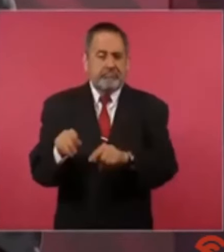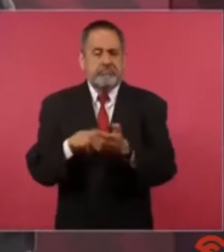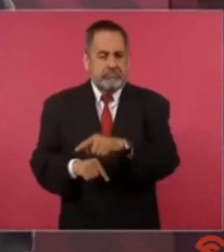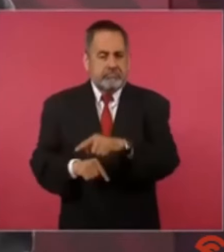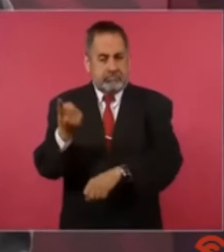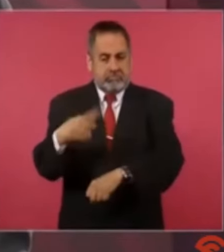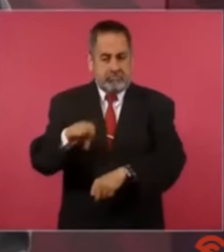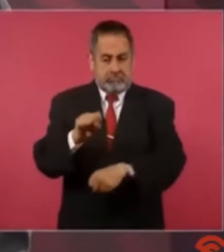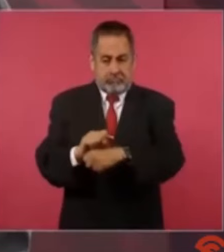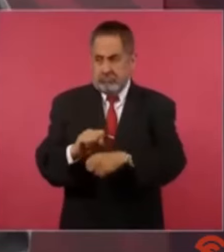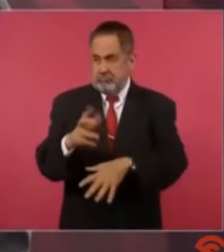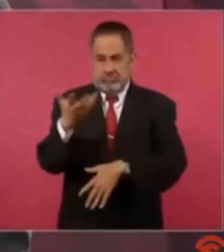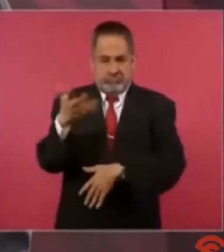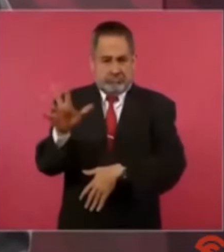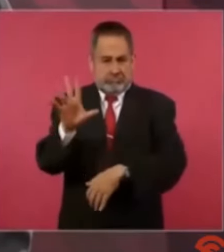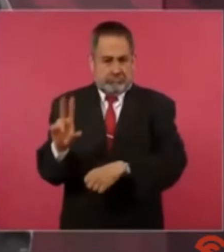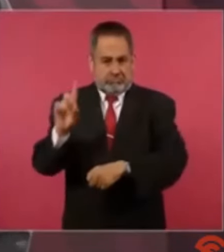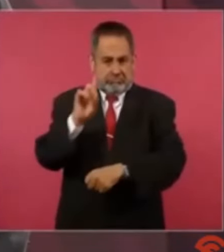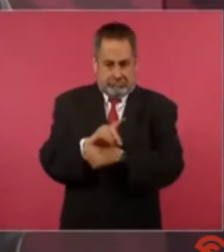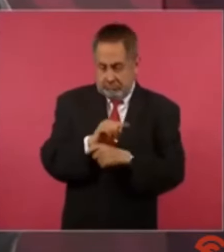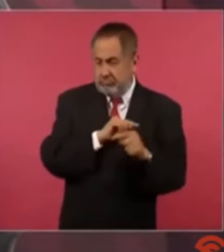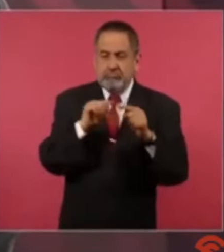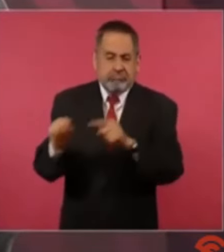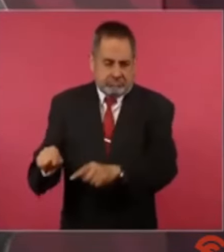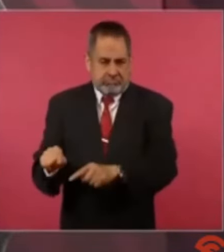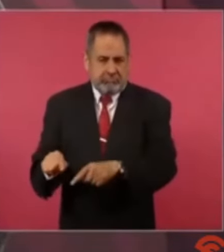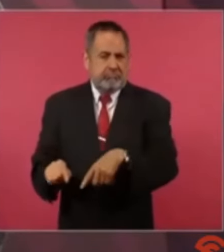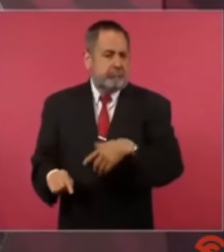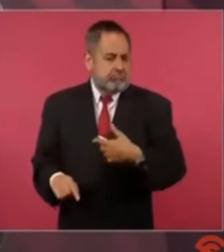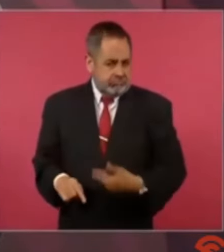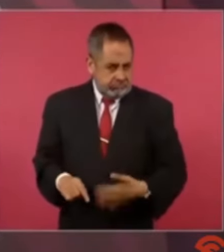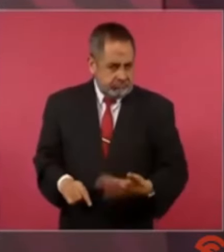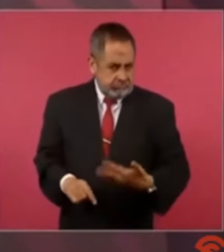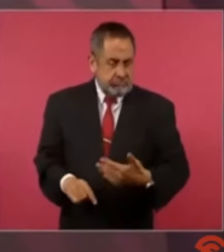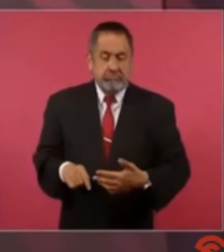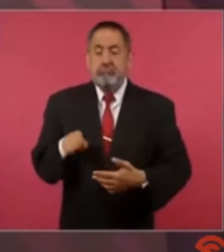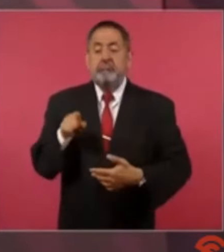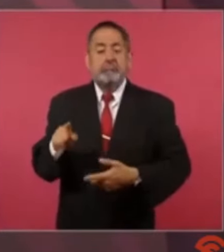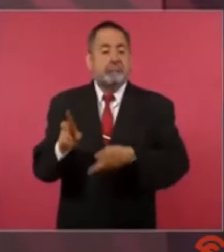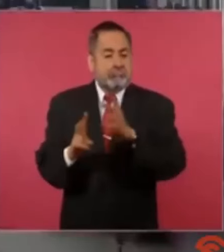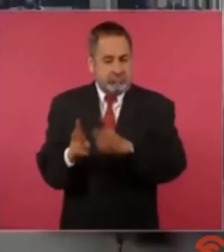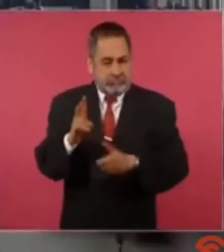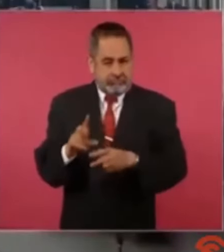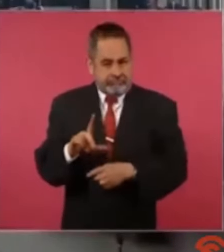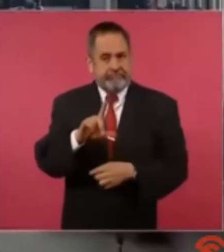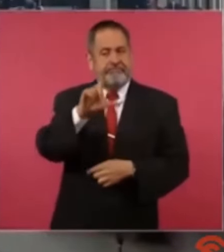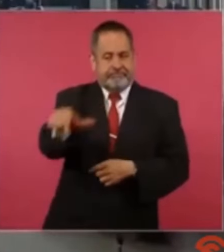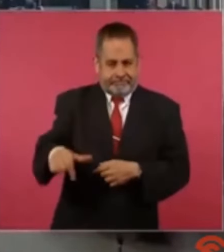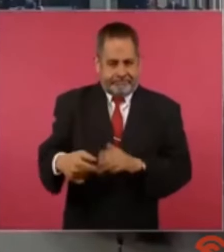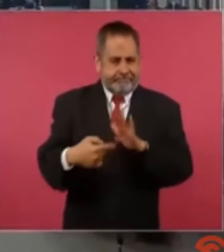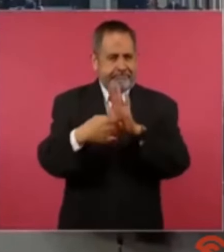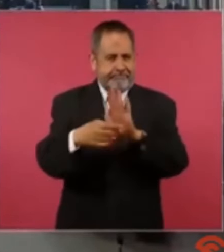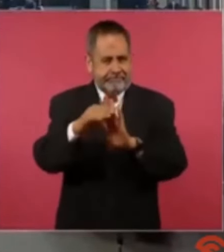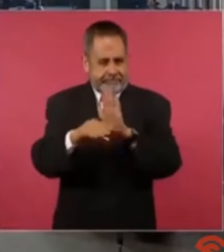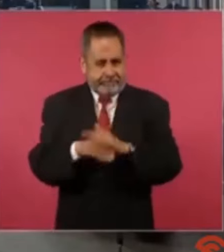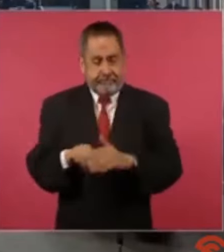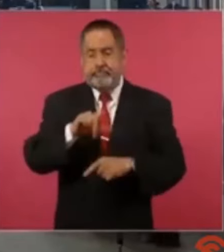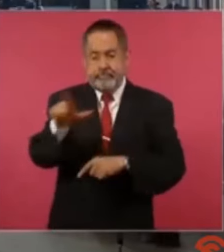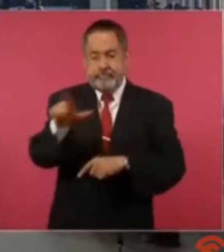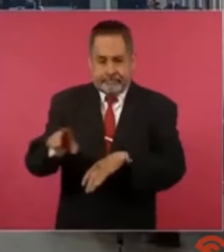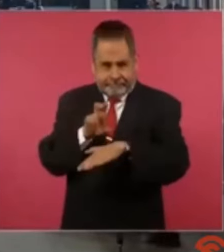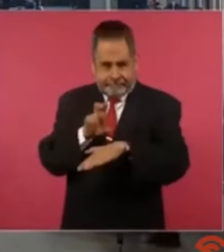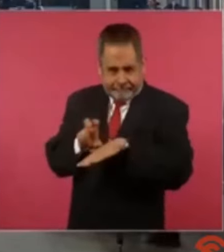una semana, 10 días, y vamos a hablar de eso. Pero regresando, terminamos Tren